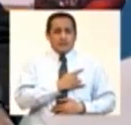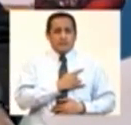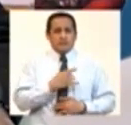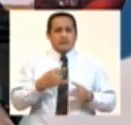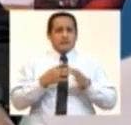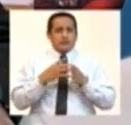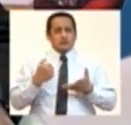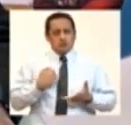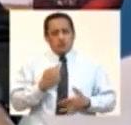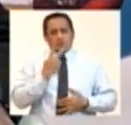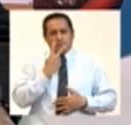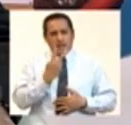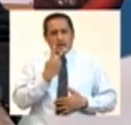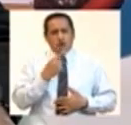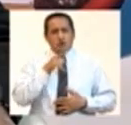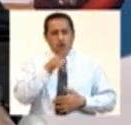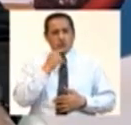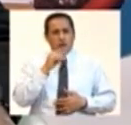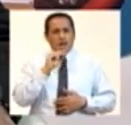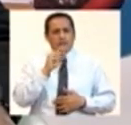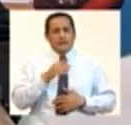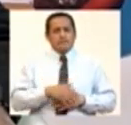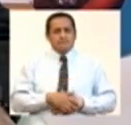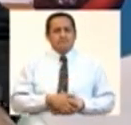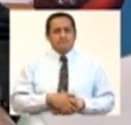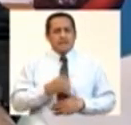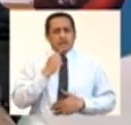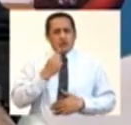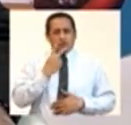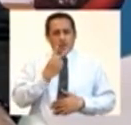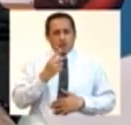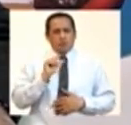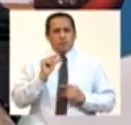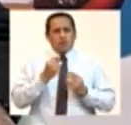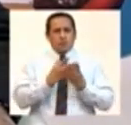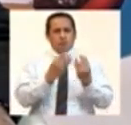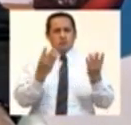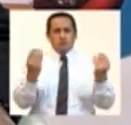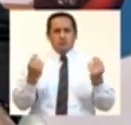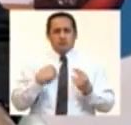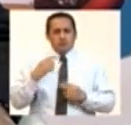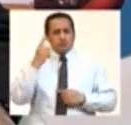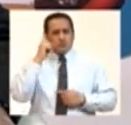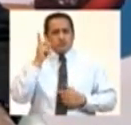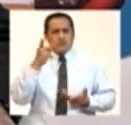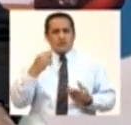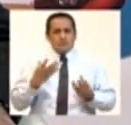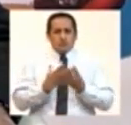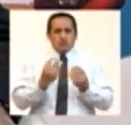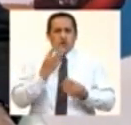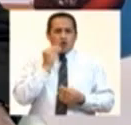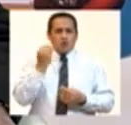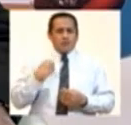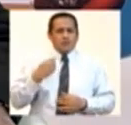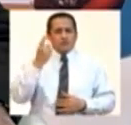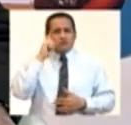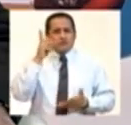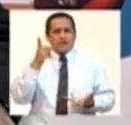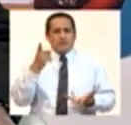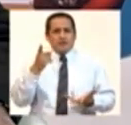universitario, noto lo que tú dices, noto un cierto desconocimiento de las nuevas